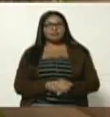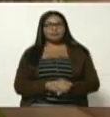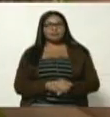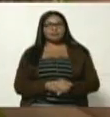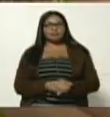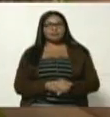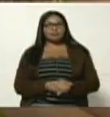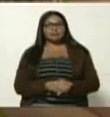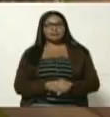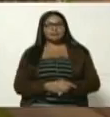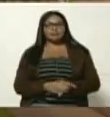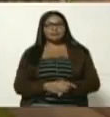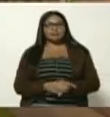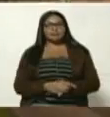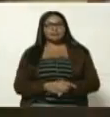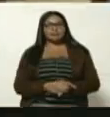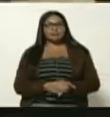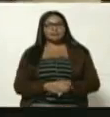Sube el volumen.